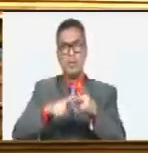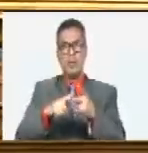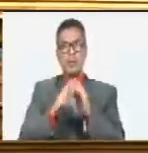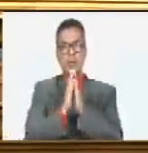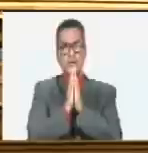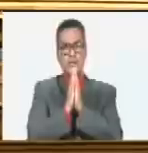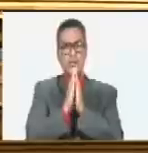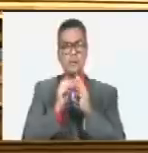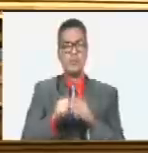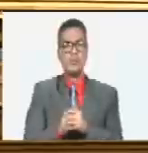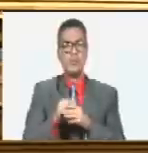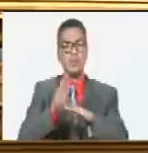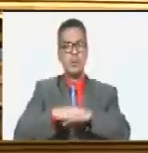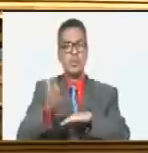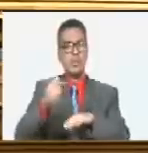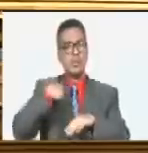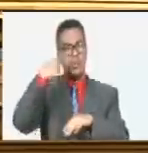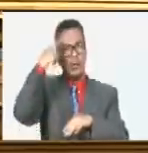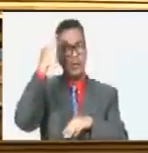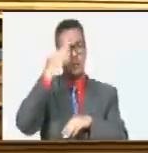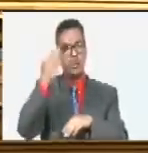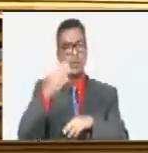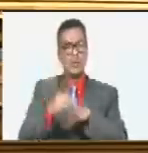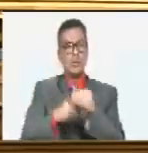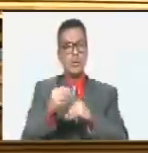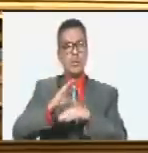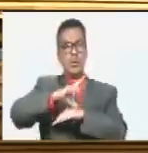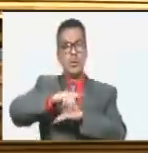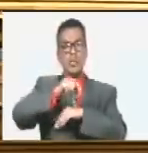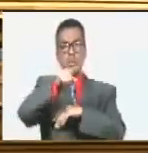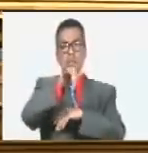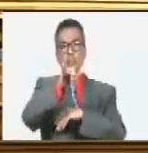Porque ellos saben qué clase de ladrones son entre ellos mismos.